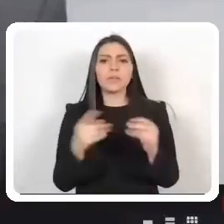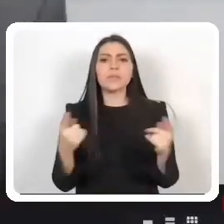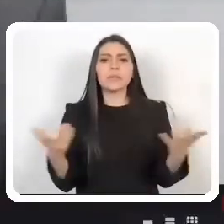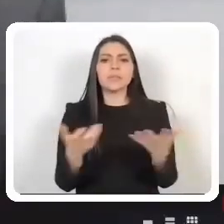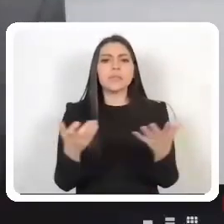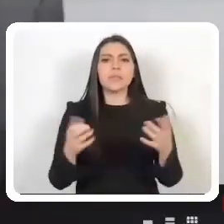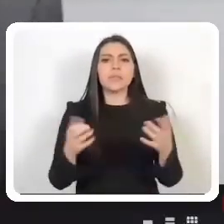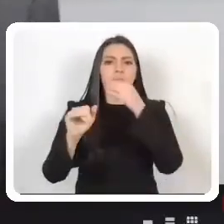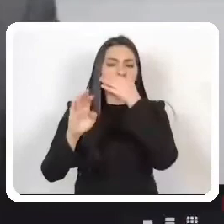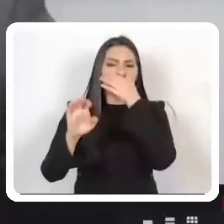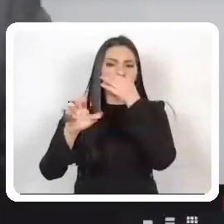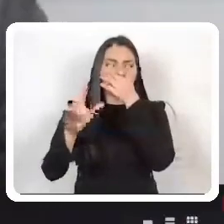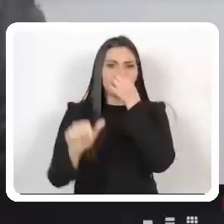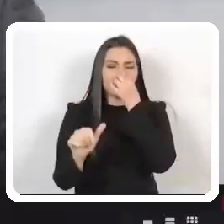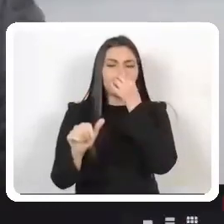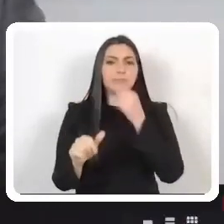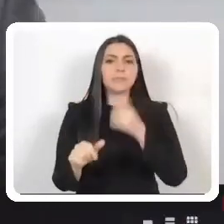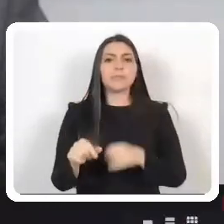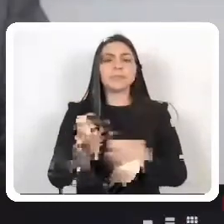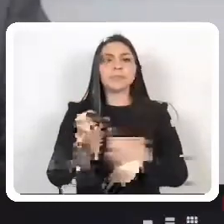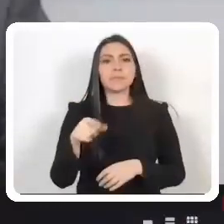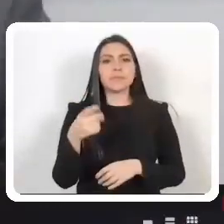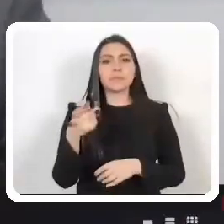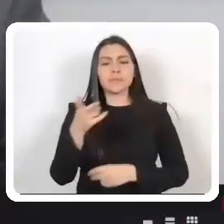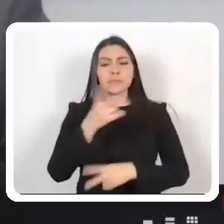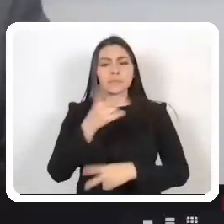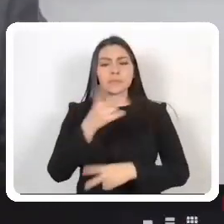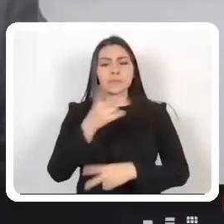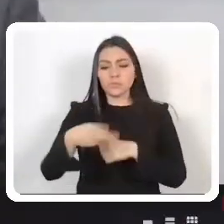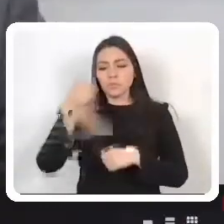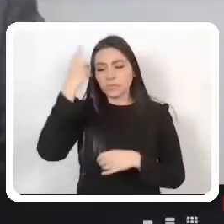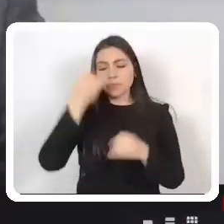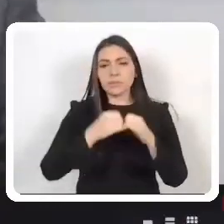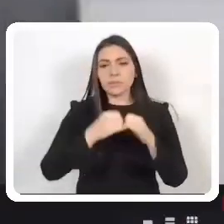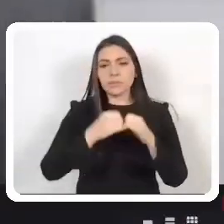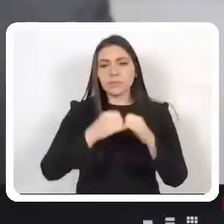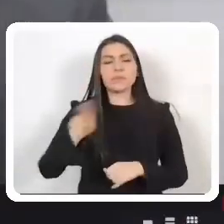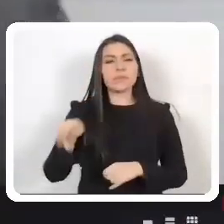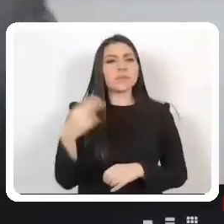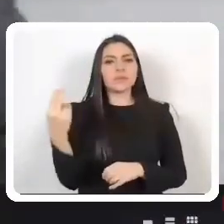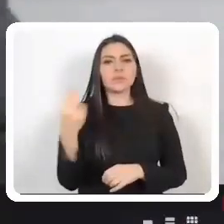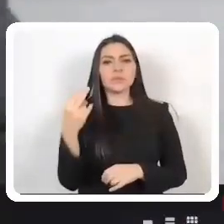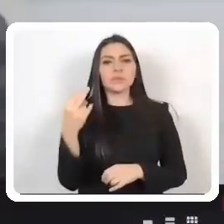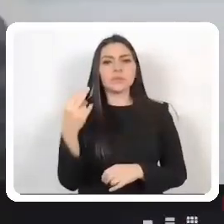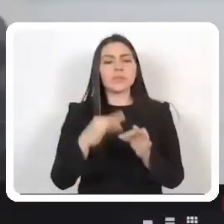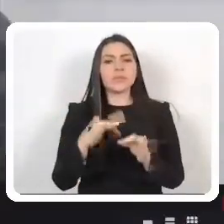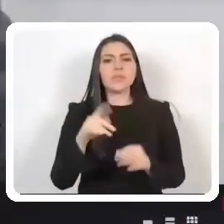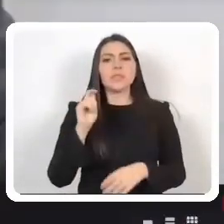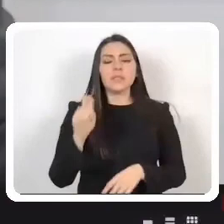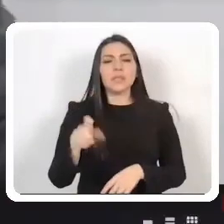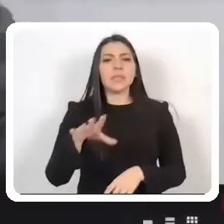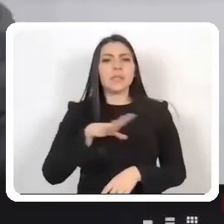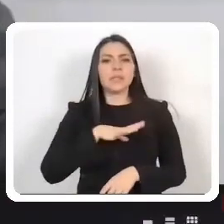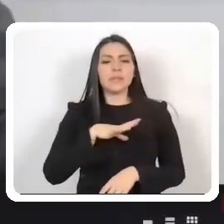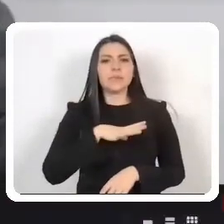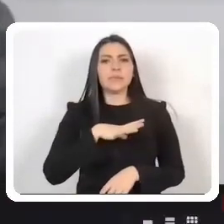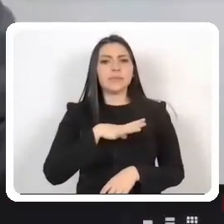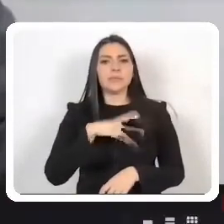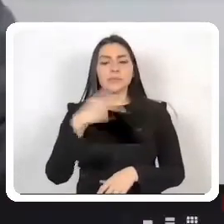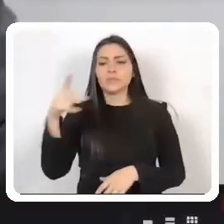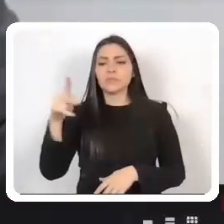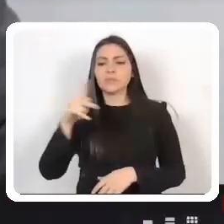señaló. La soberanía exterior implica necesariamente la existencia de la soberanía